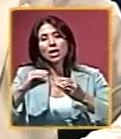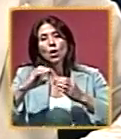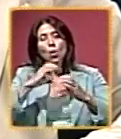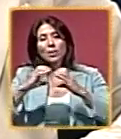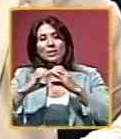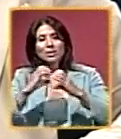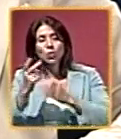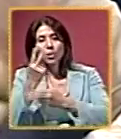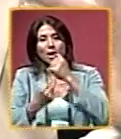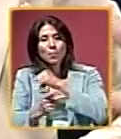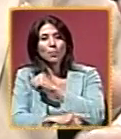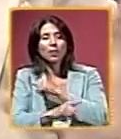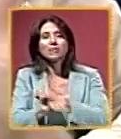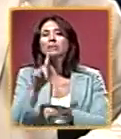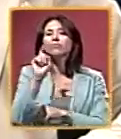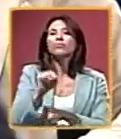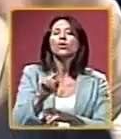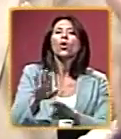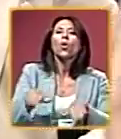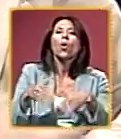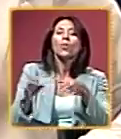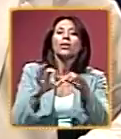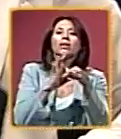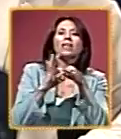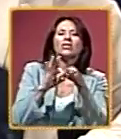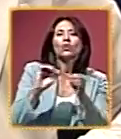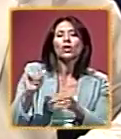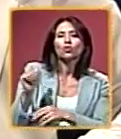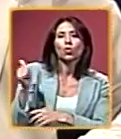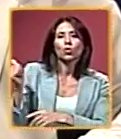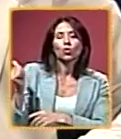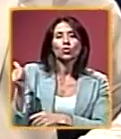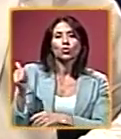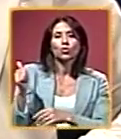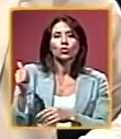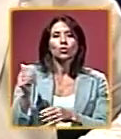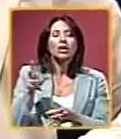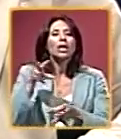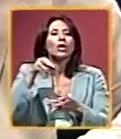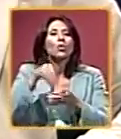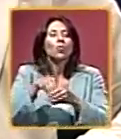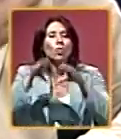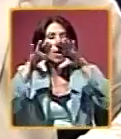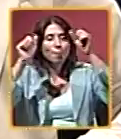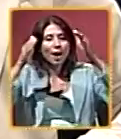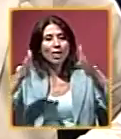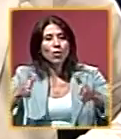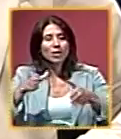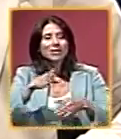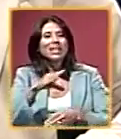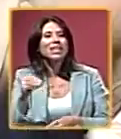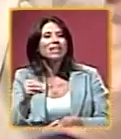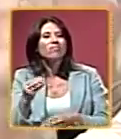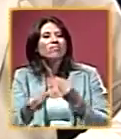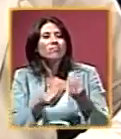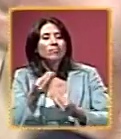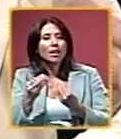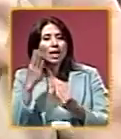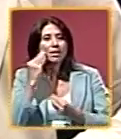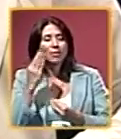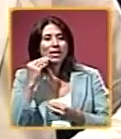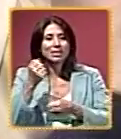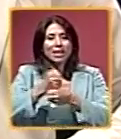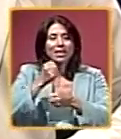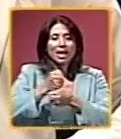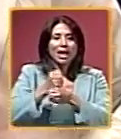¿Qué tal es la relación con los otros embajadores? Un poco, digamos, el club de los embajadores y la experiencia de tareas conjuntas